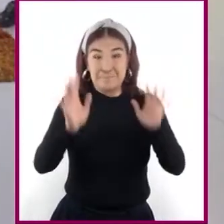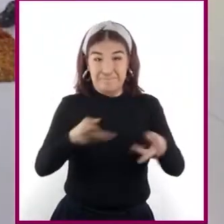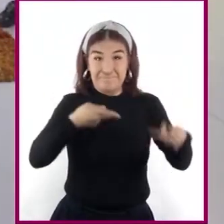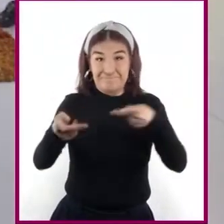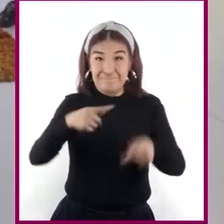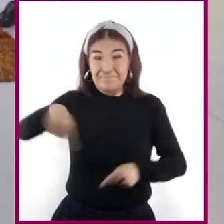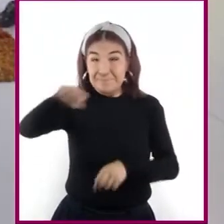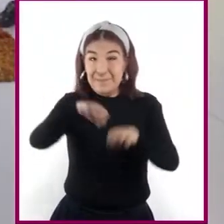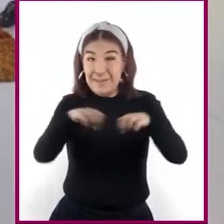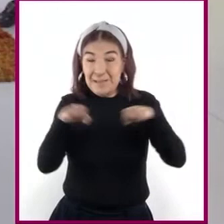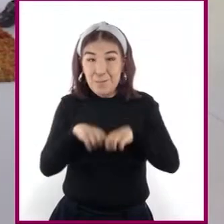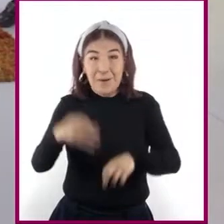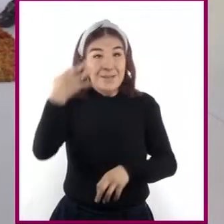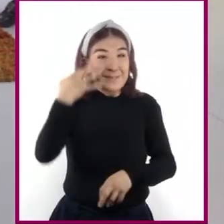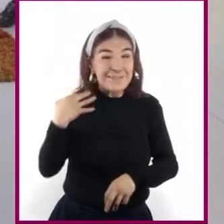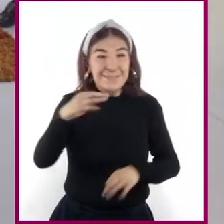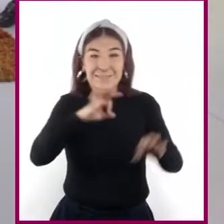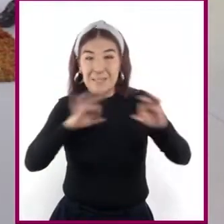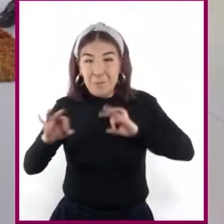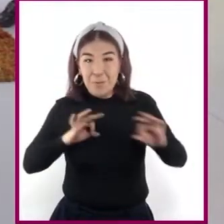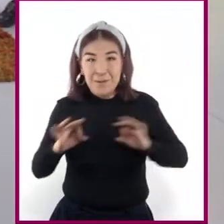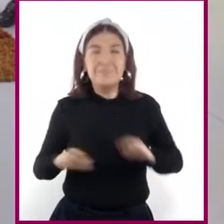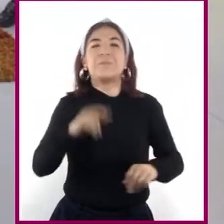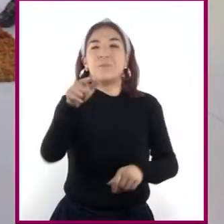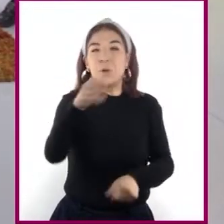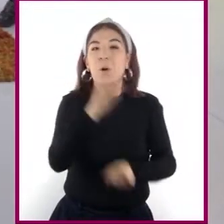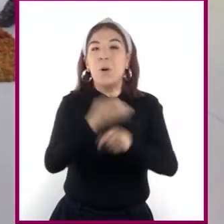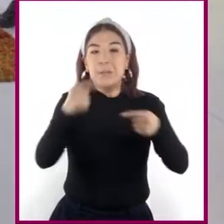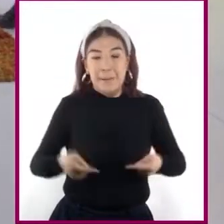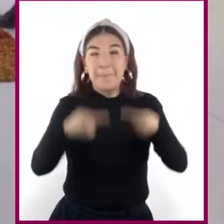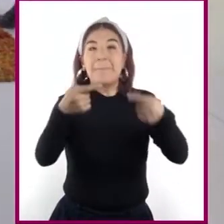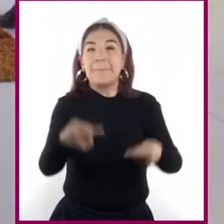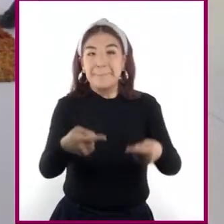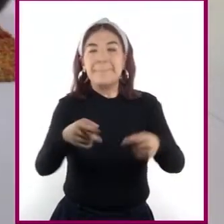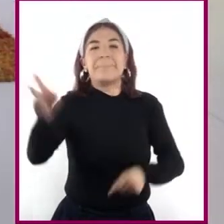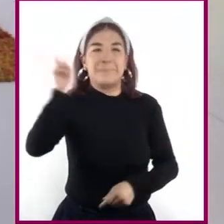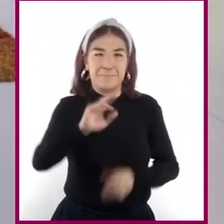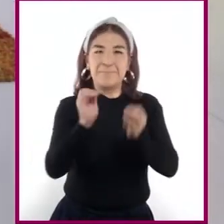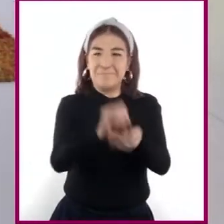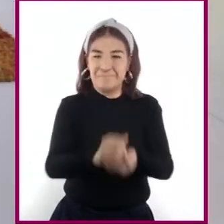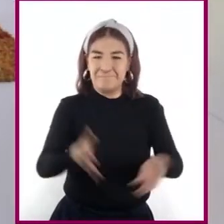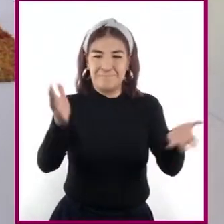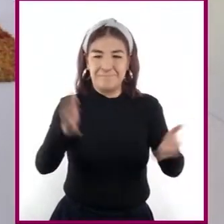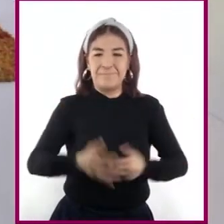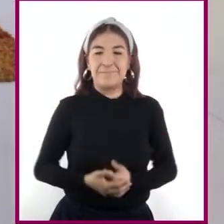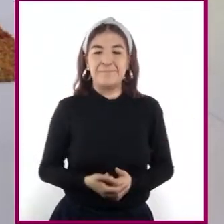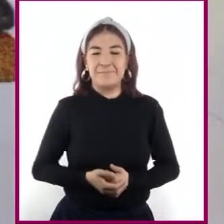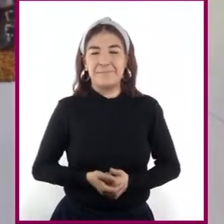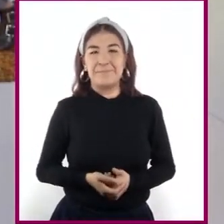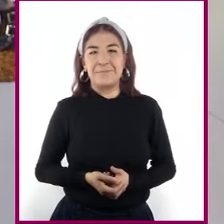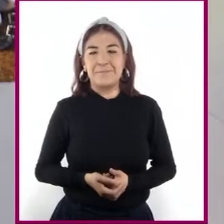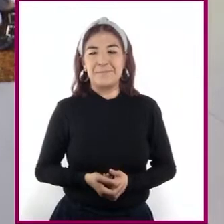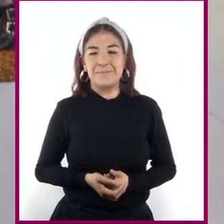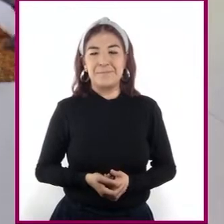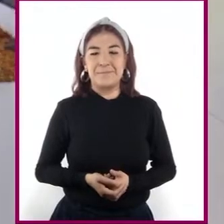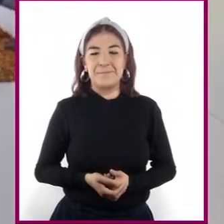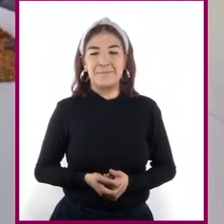jaguares? Es momento de saber hasta dónde avanzaremos. Así que, a lanzar el dado.